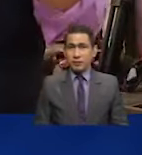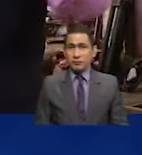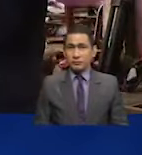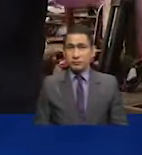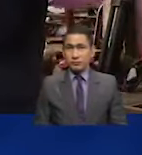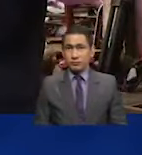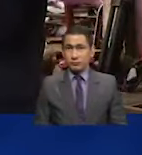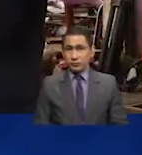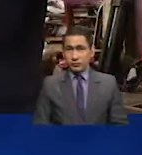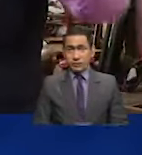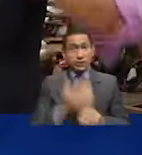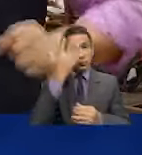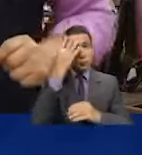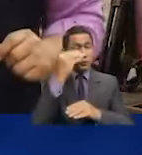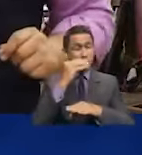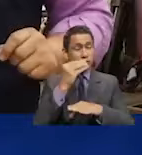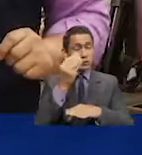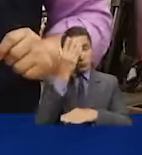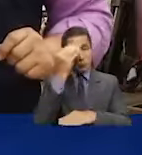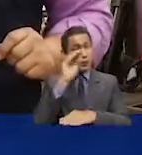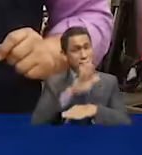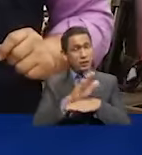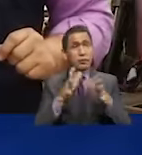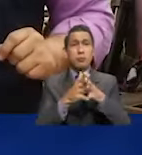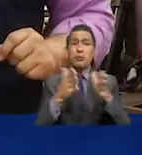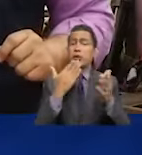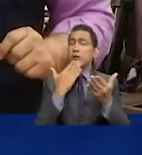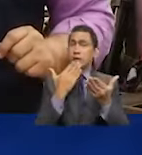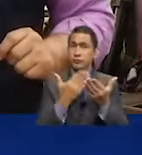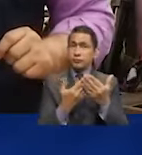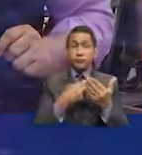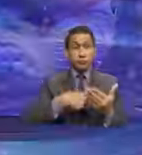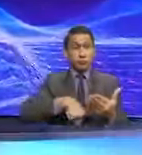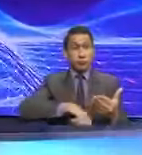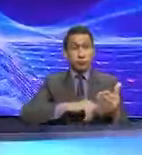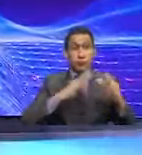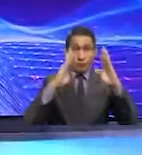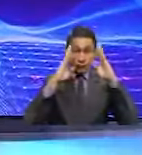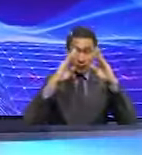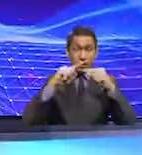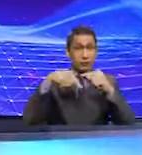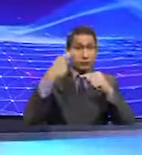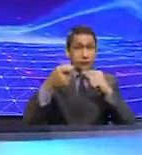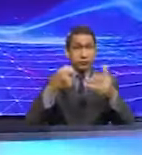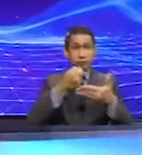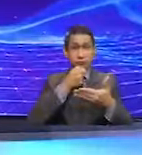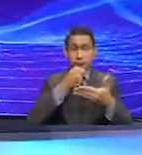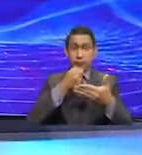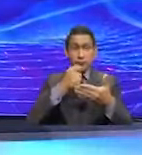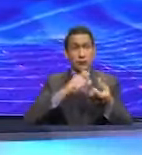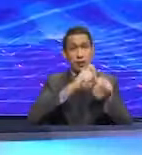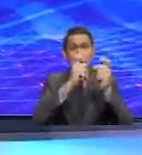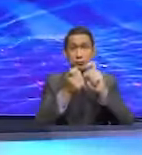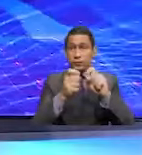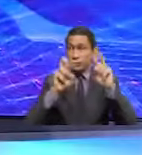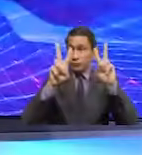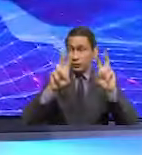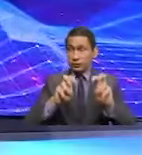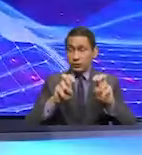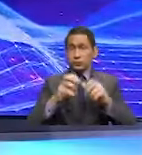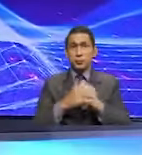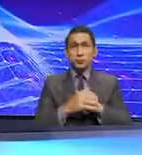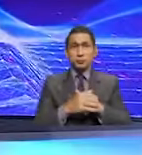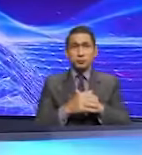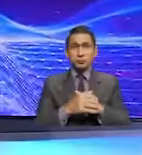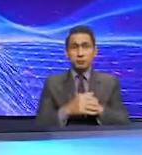Gracias a ti, Emilio, por tu completo informe y estaremos atentos a próximas salidas en vivo. Cambiamos de tema, amigos televidentes, y le contamos